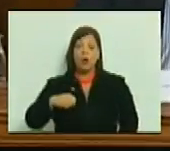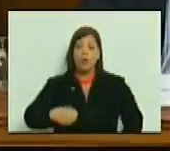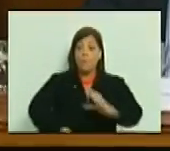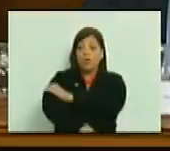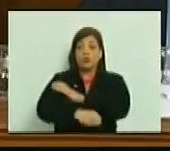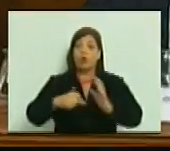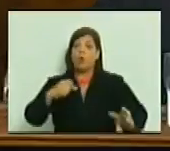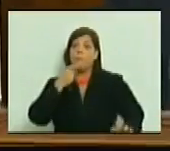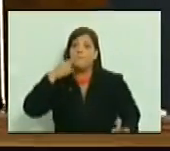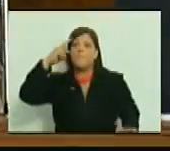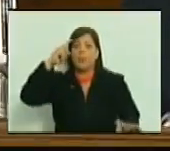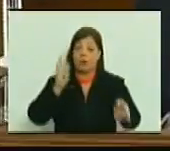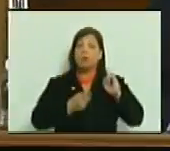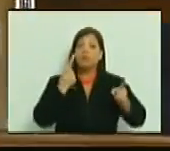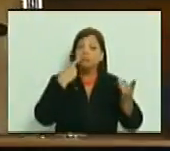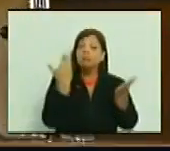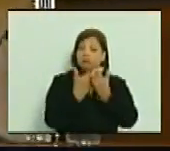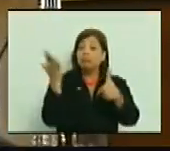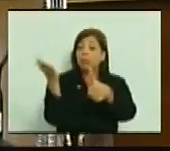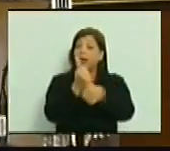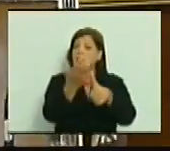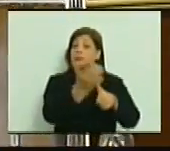esfuerzo nosotros en las gobernaciones